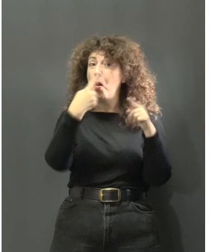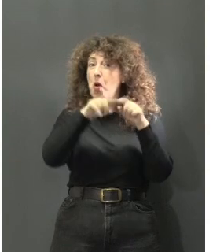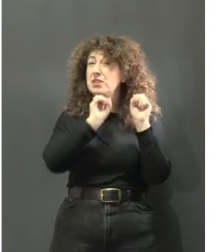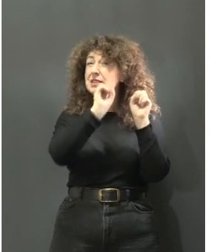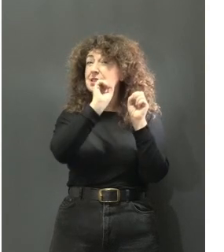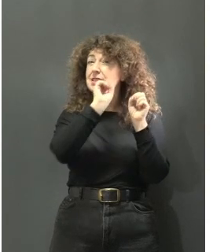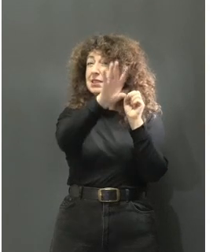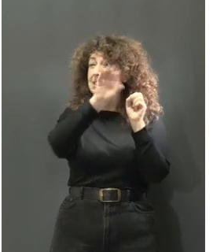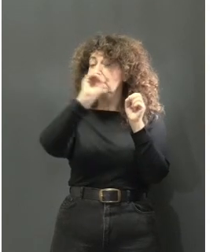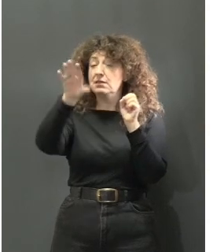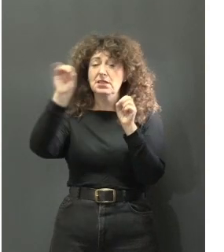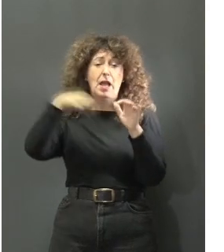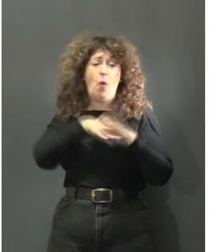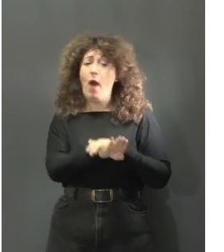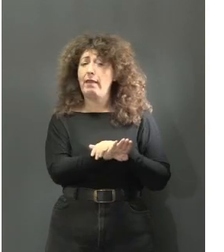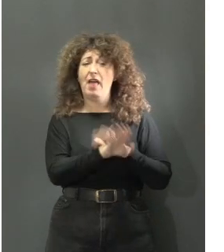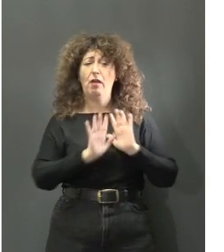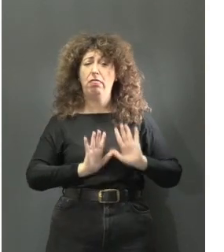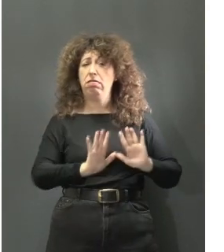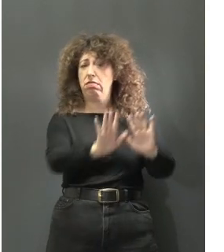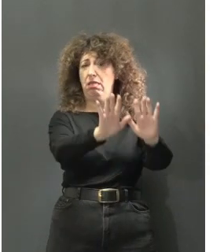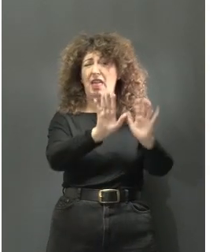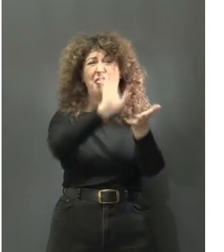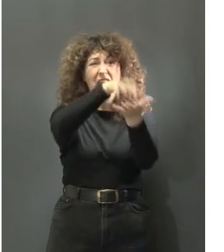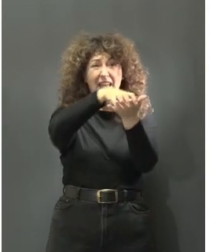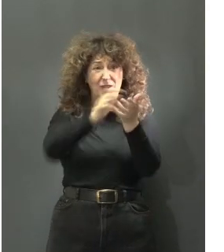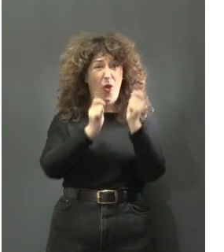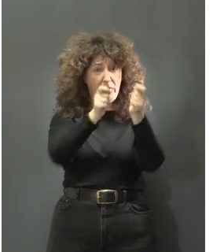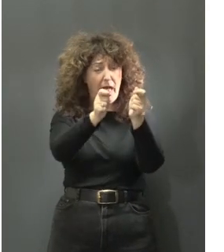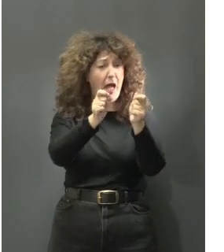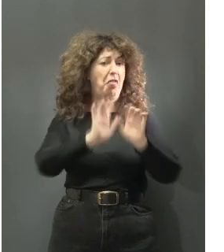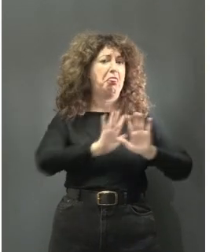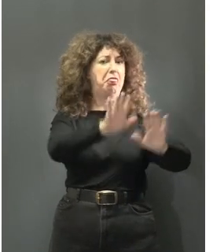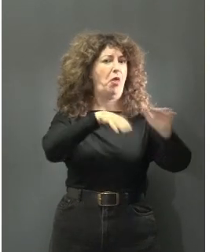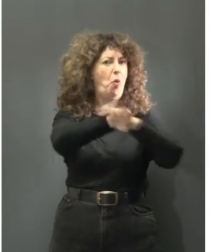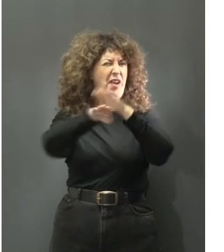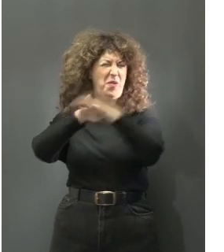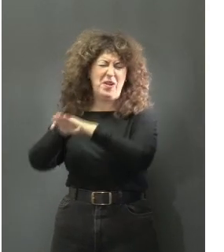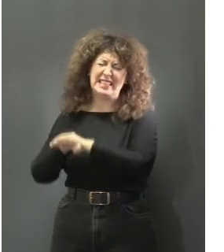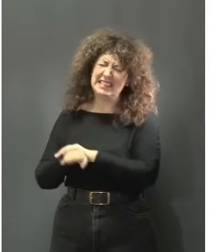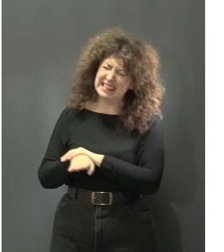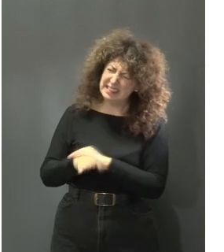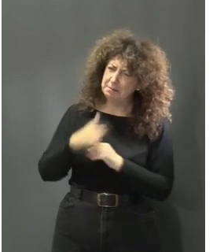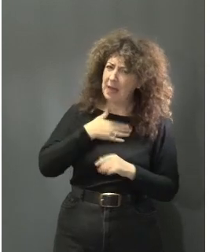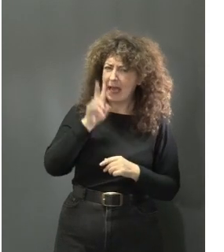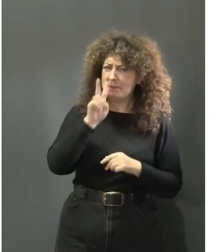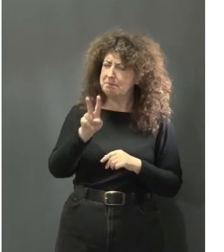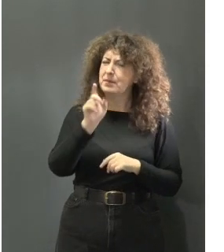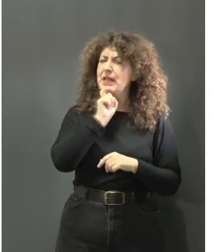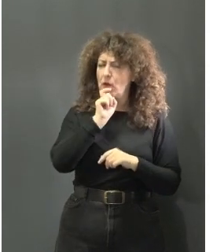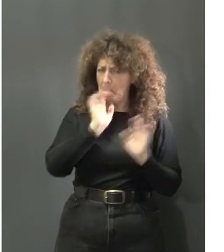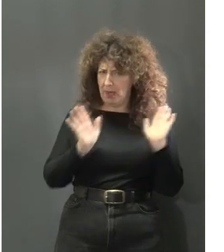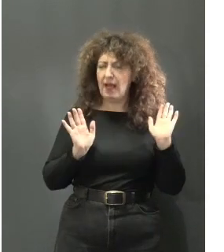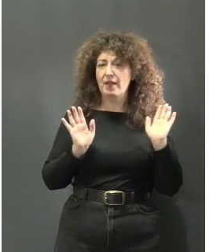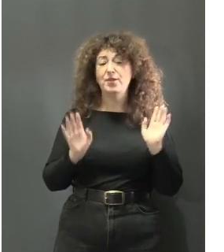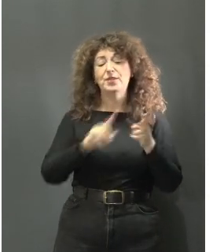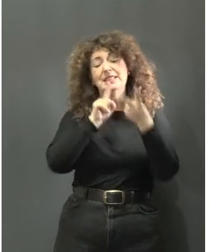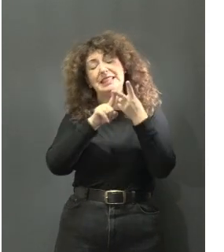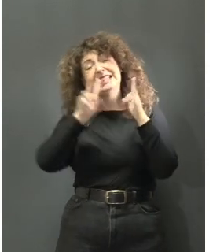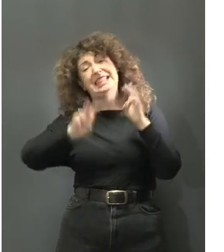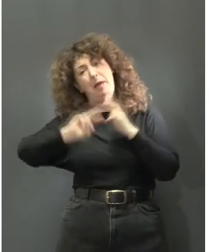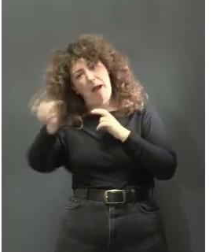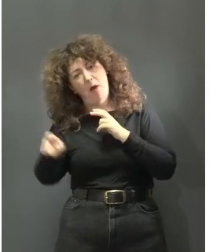de los justos en aquellos centros donde se puso. Me parece un poco complicado. Luego, otra cosa es el tema